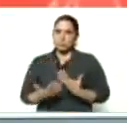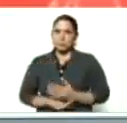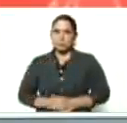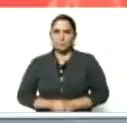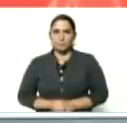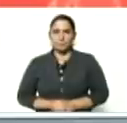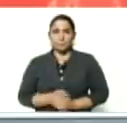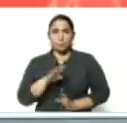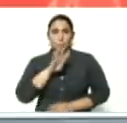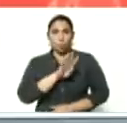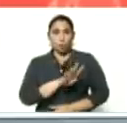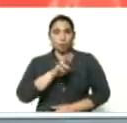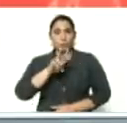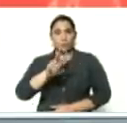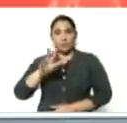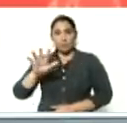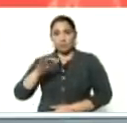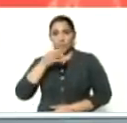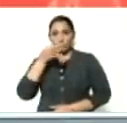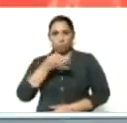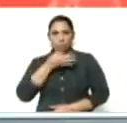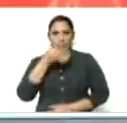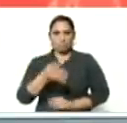A las 4 y 25.